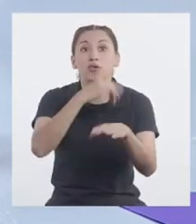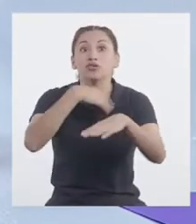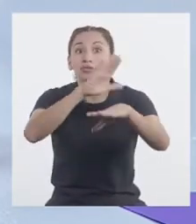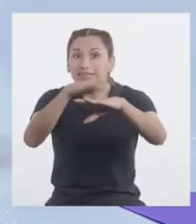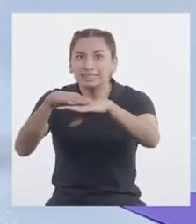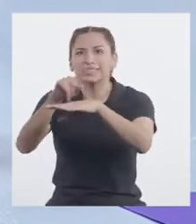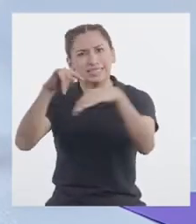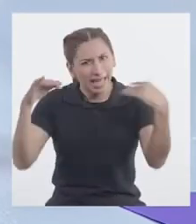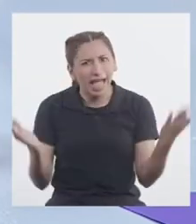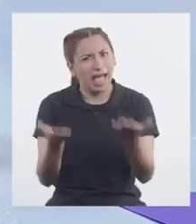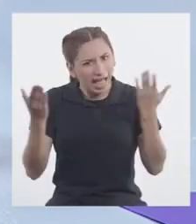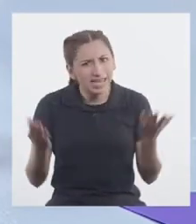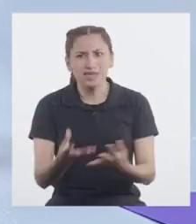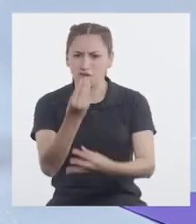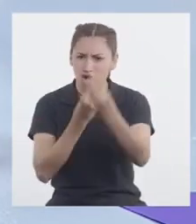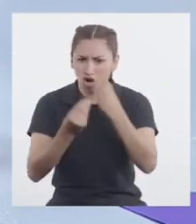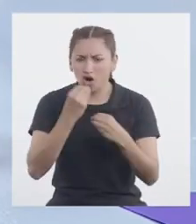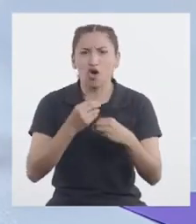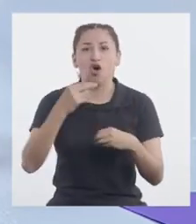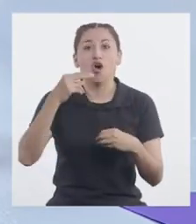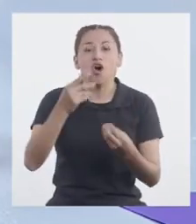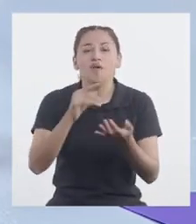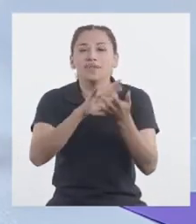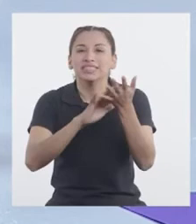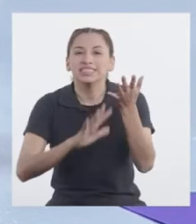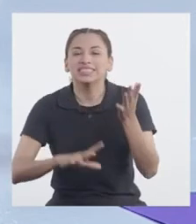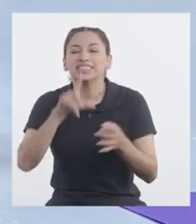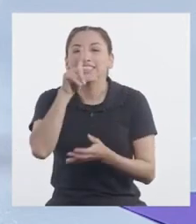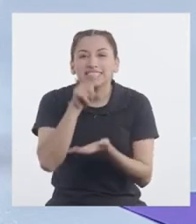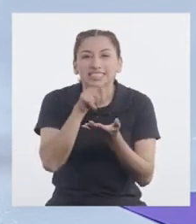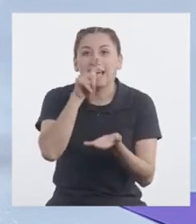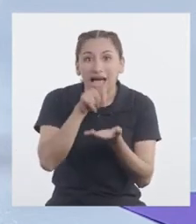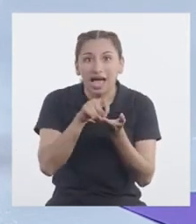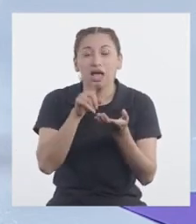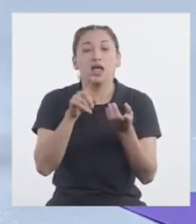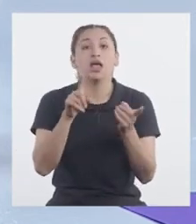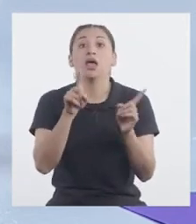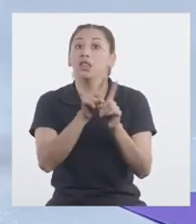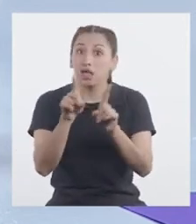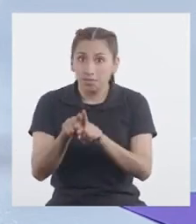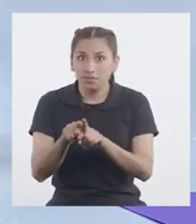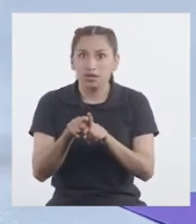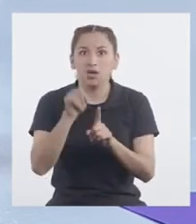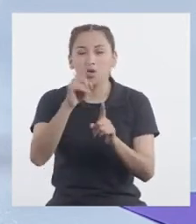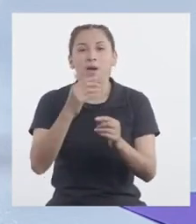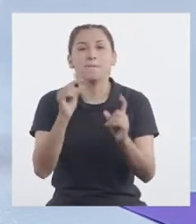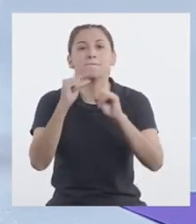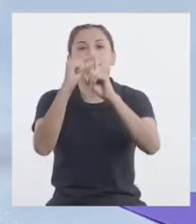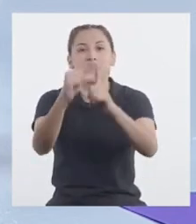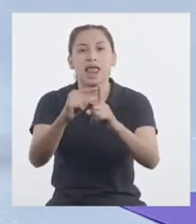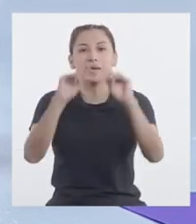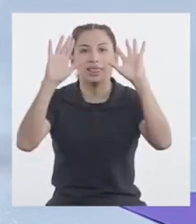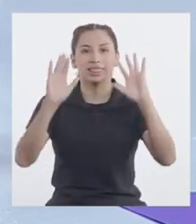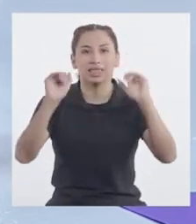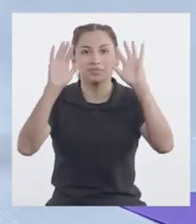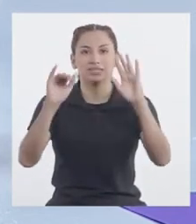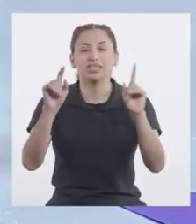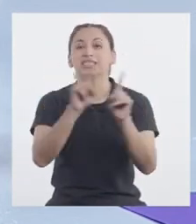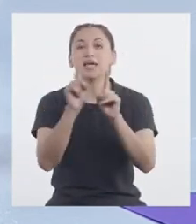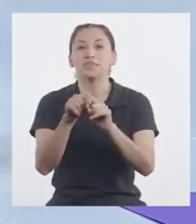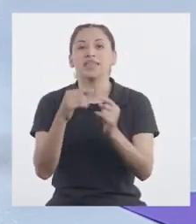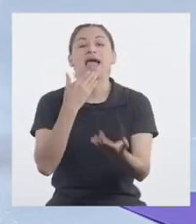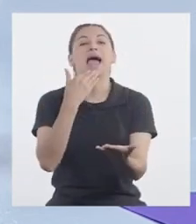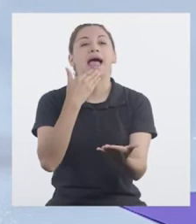consuman Causa con sangrecita, con una criollísima música de fondo, además de unas palabras de despedida, agradecimiento